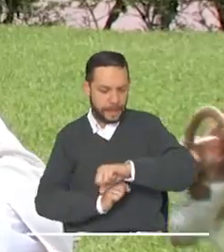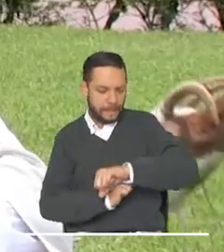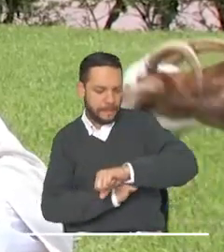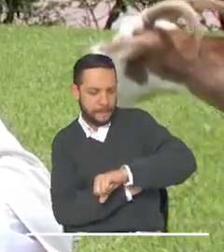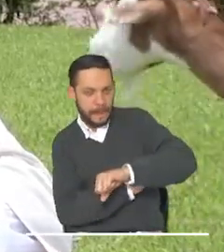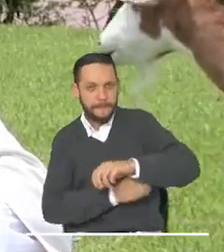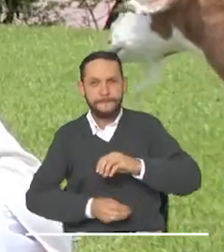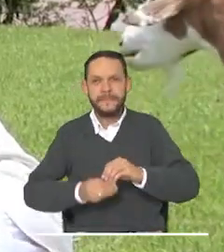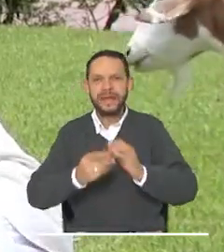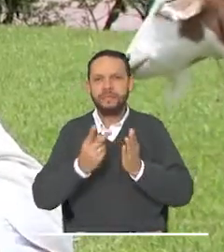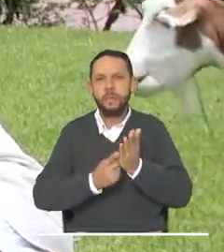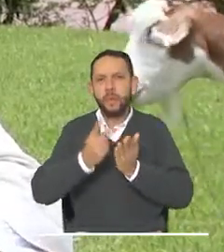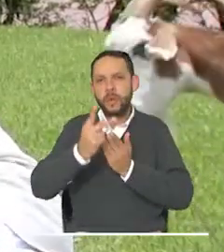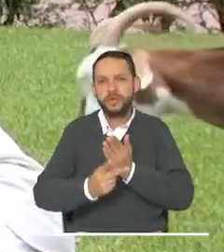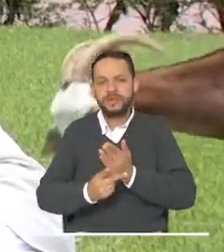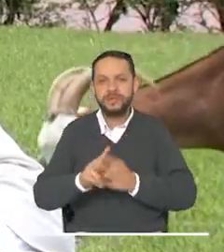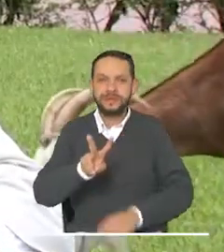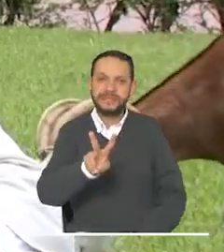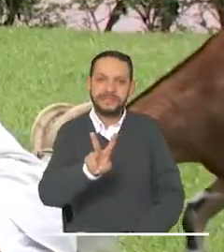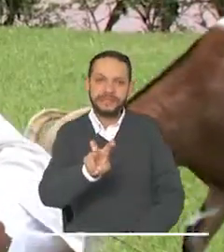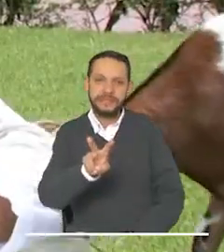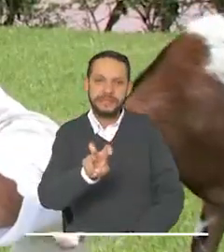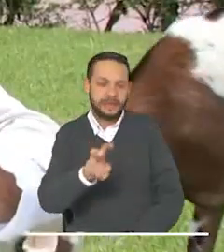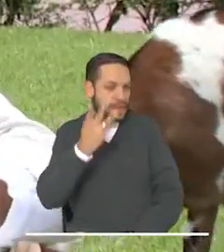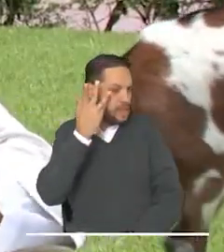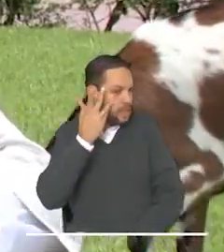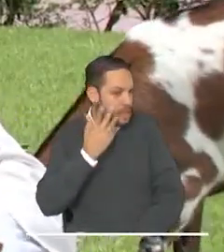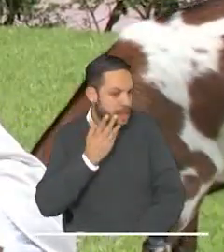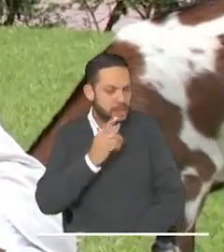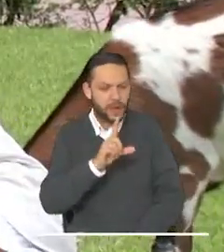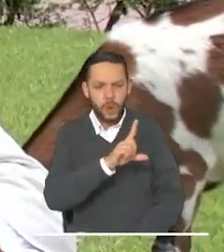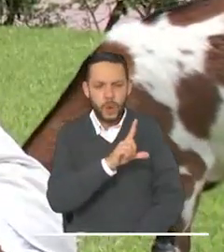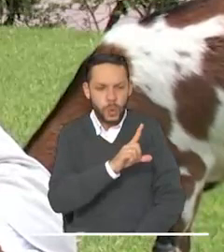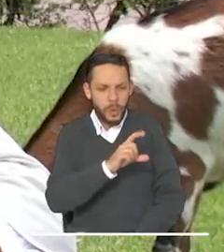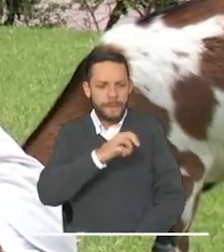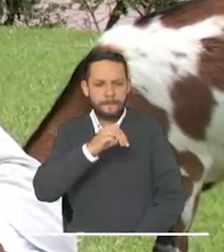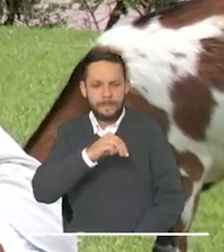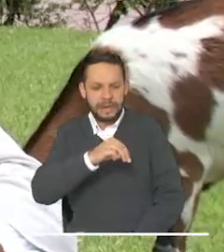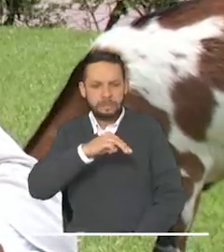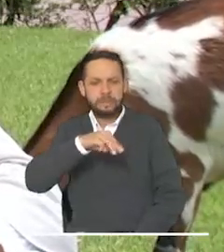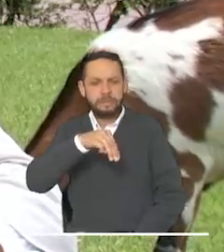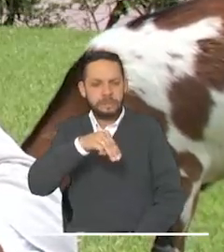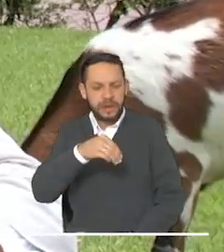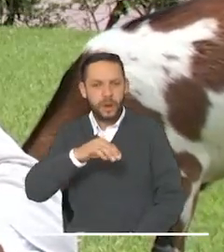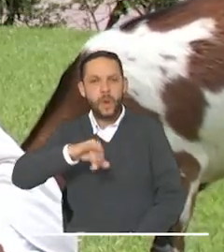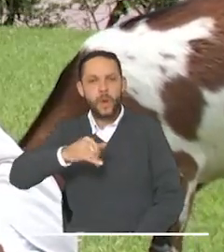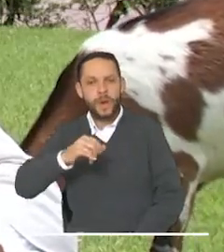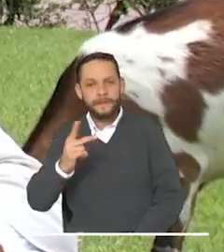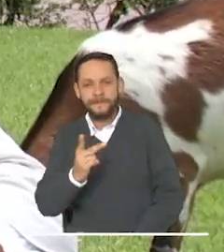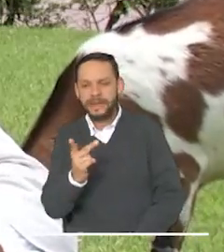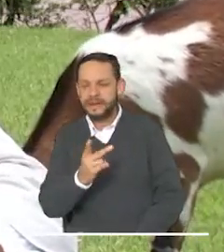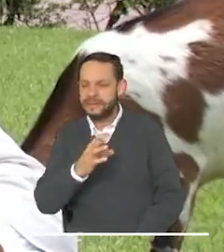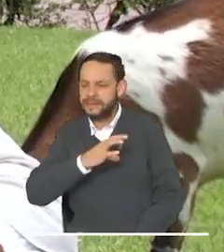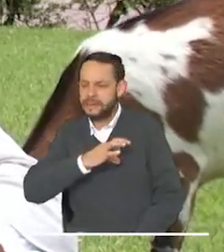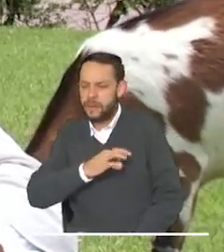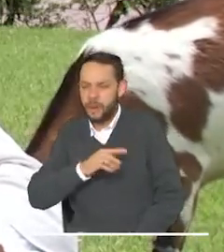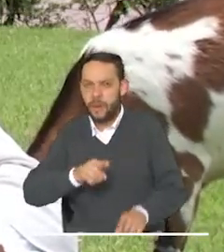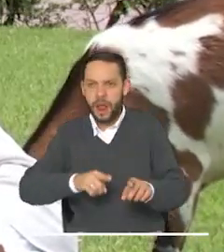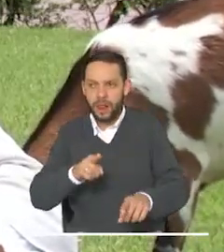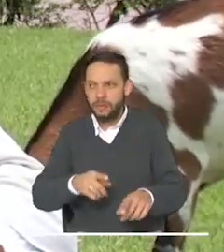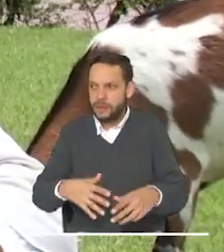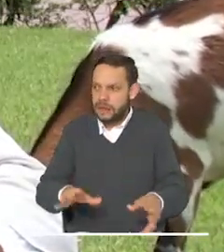se desarrollan siete días nace un programa de siete días y ustedes dan siete días señor mío pero por